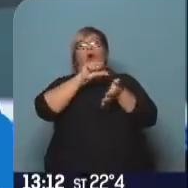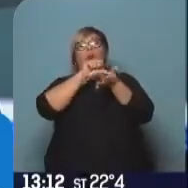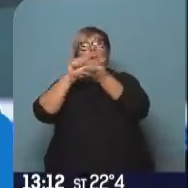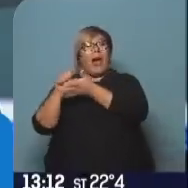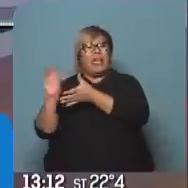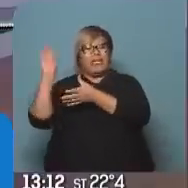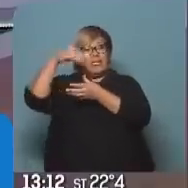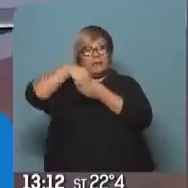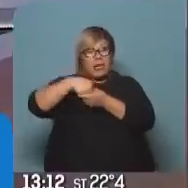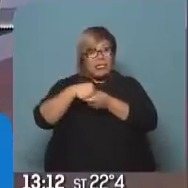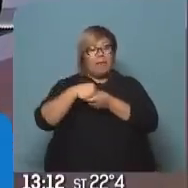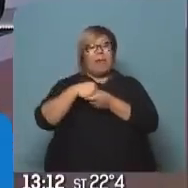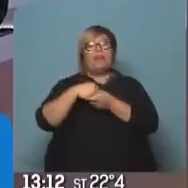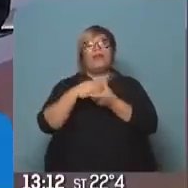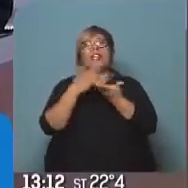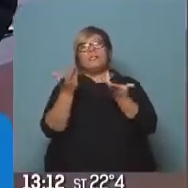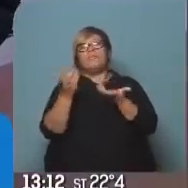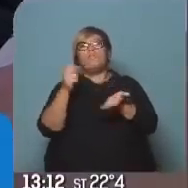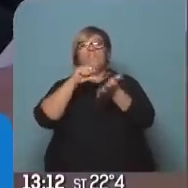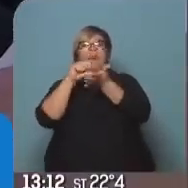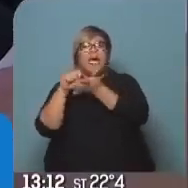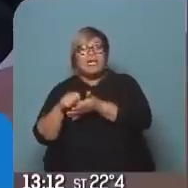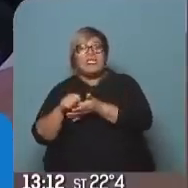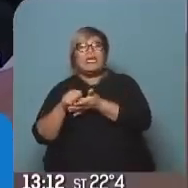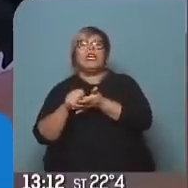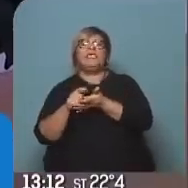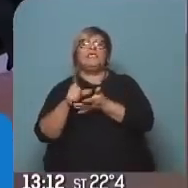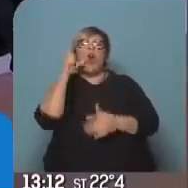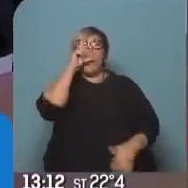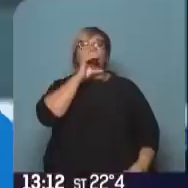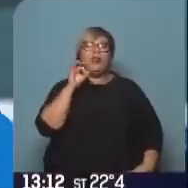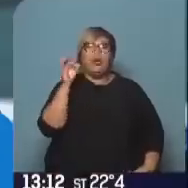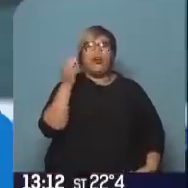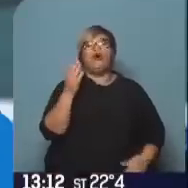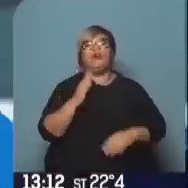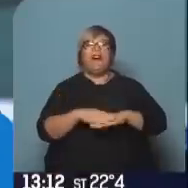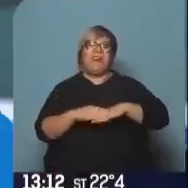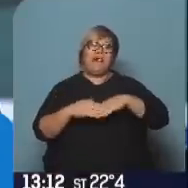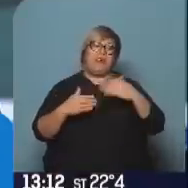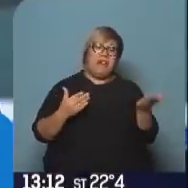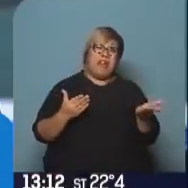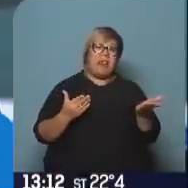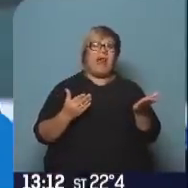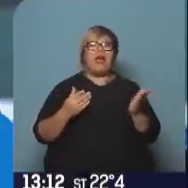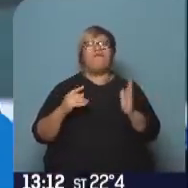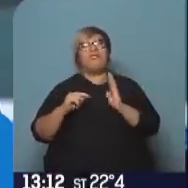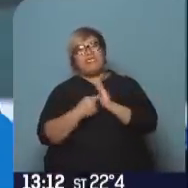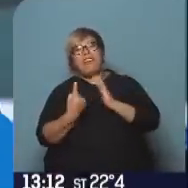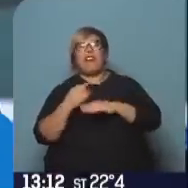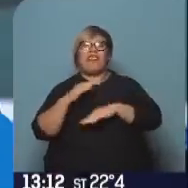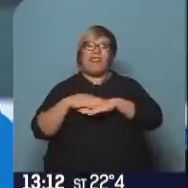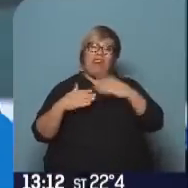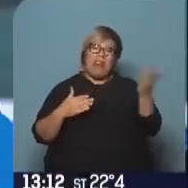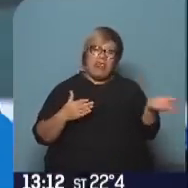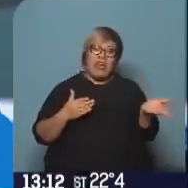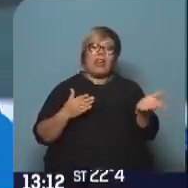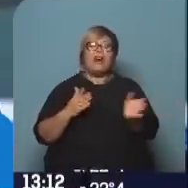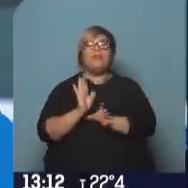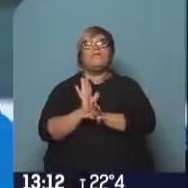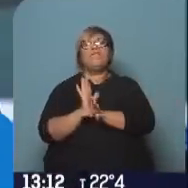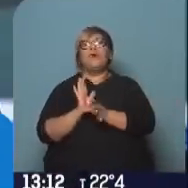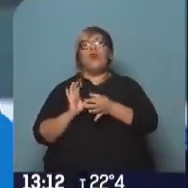digamos, una orientación progresista, socialista, centroizquierda, como quiera llamárselo, pero que de alguna forma unificaba